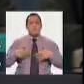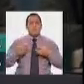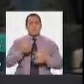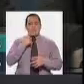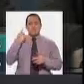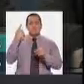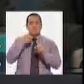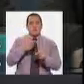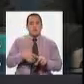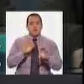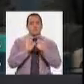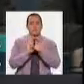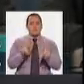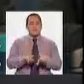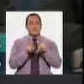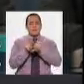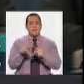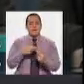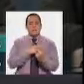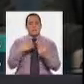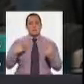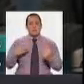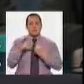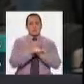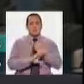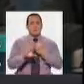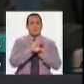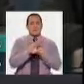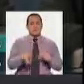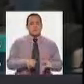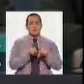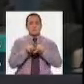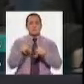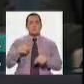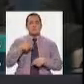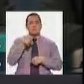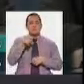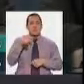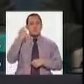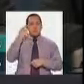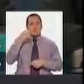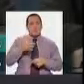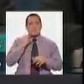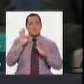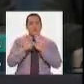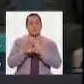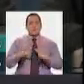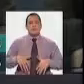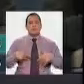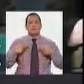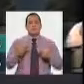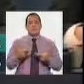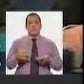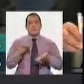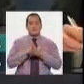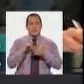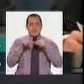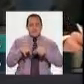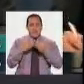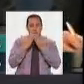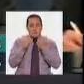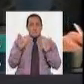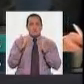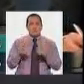denunciarlo constitucionalmente a usted y al ministro Cateriano. Y de otro lado, ¿qué piensa usted sobre esta posibilidad de que se estaría